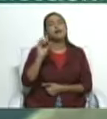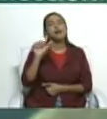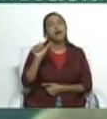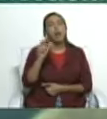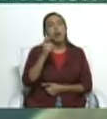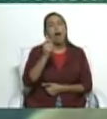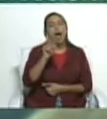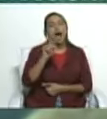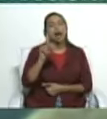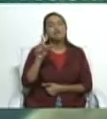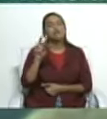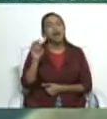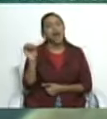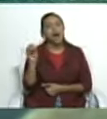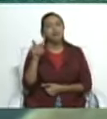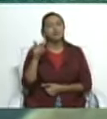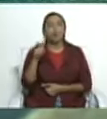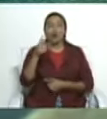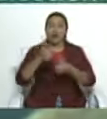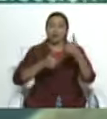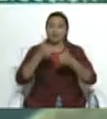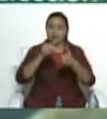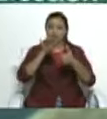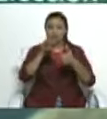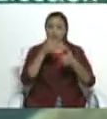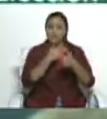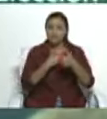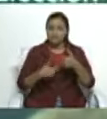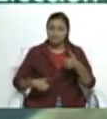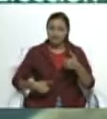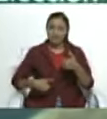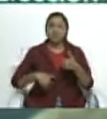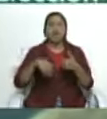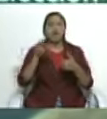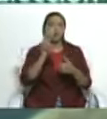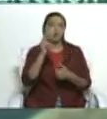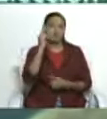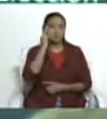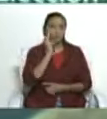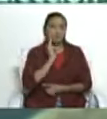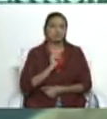de presidenta o presidente de la República Bolivariana de Venezuela.